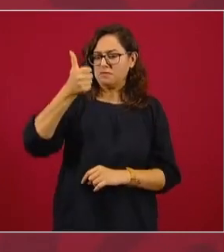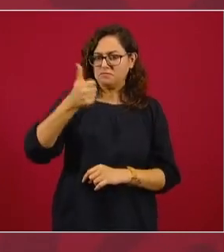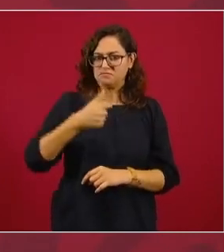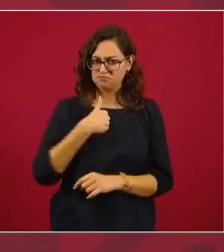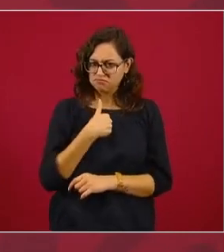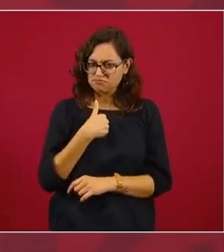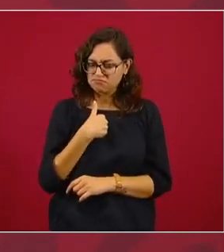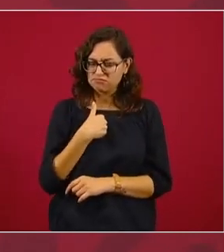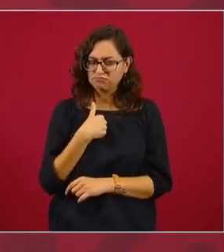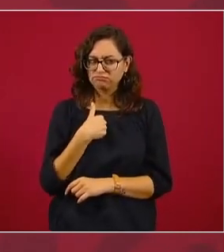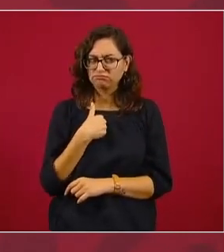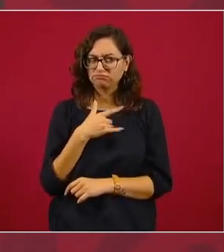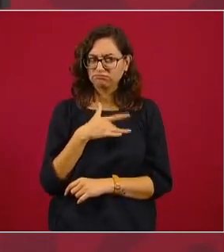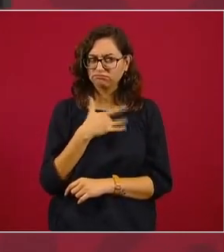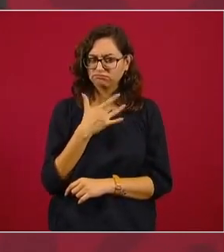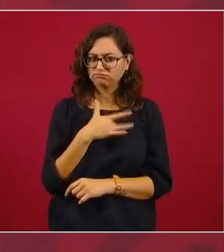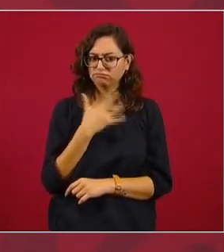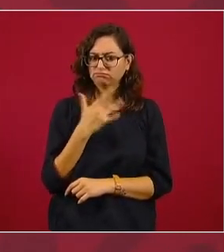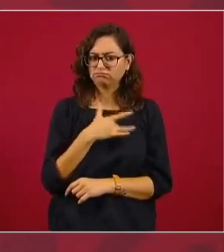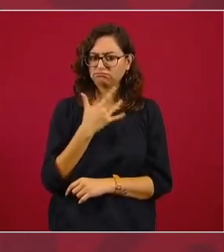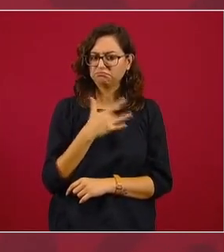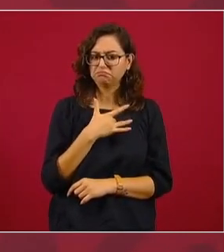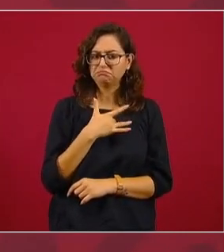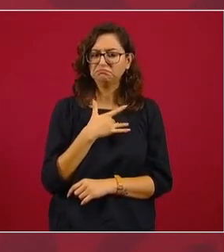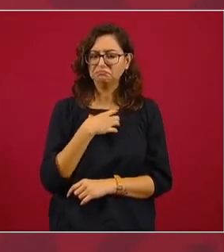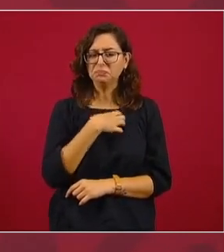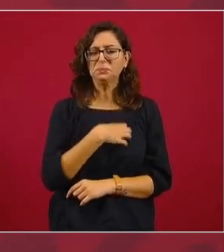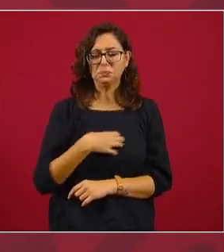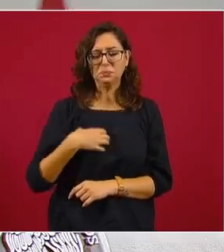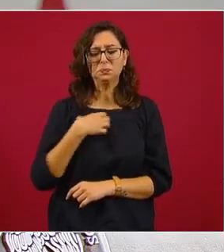motivo de mucha satisfacción,